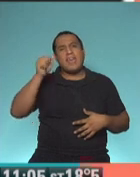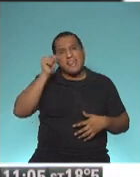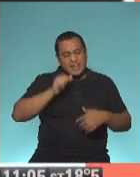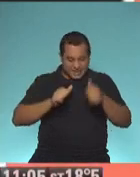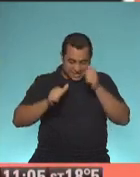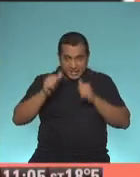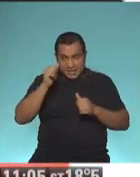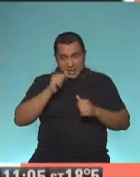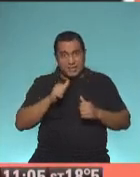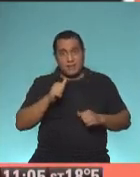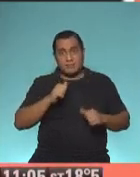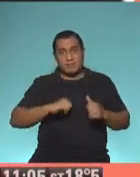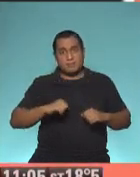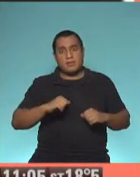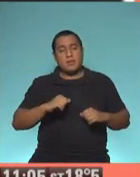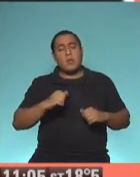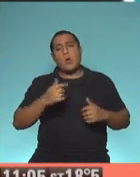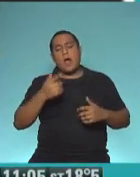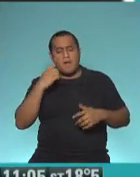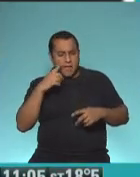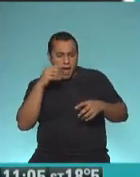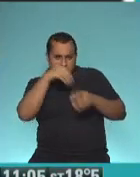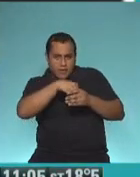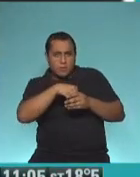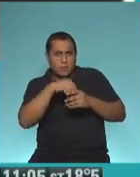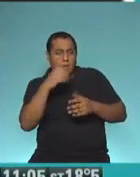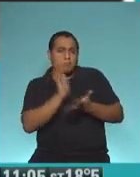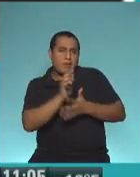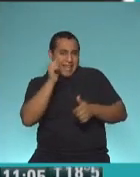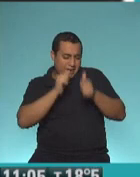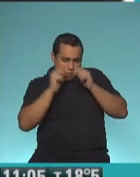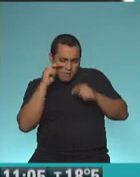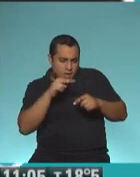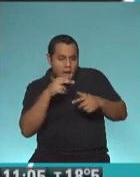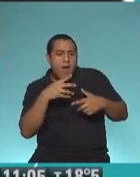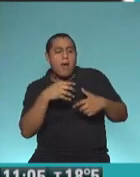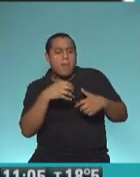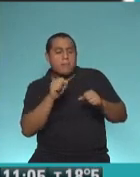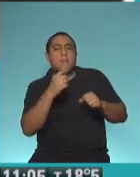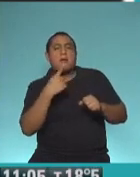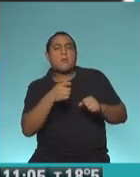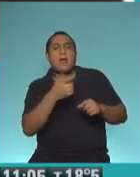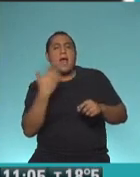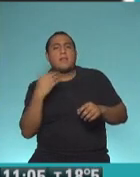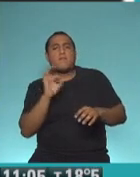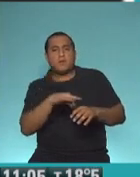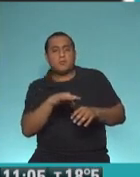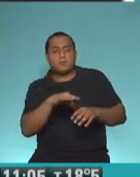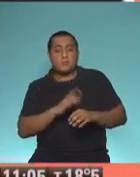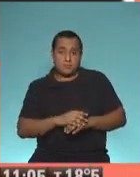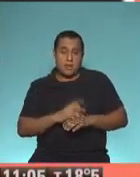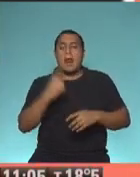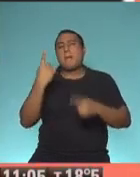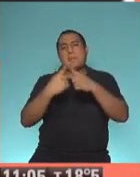que marcan que alguna vez el virus estuvo adentro tuyo. La primera es, lo que más conocemos es el PCR, ¿no?